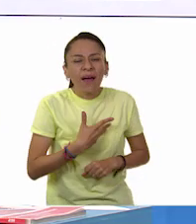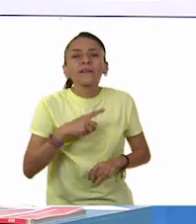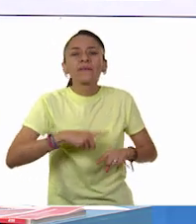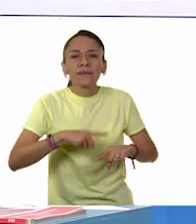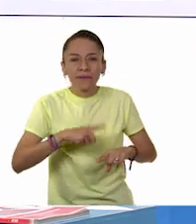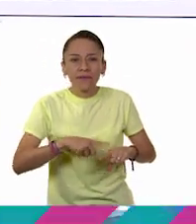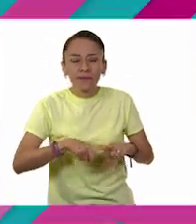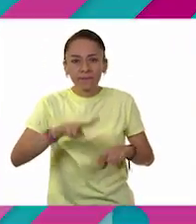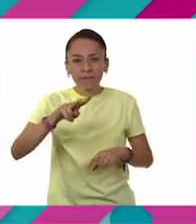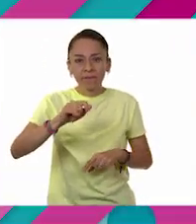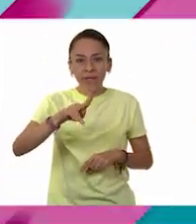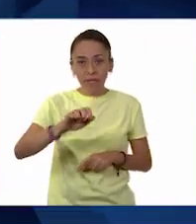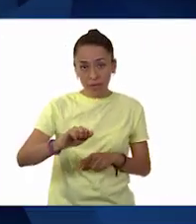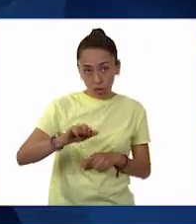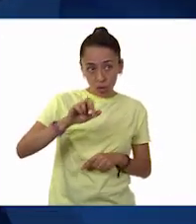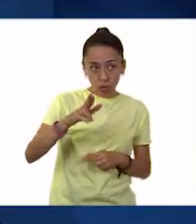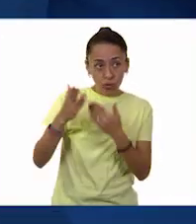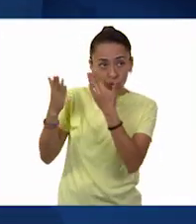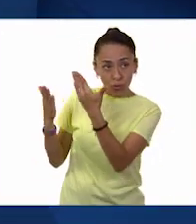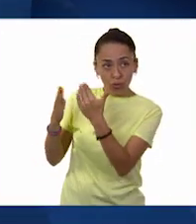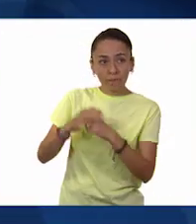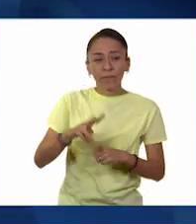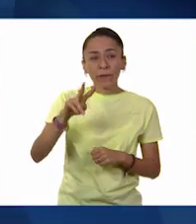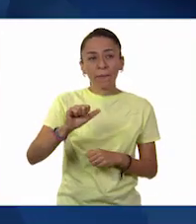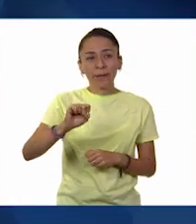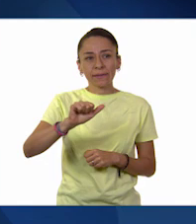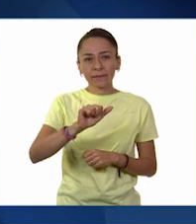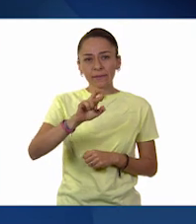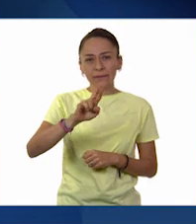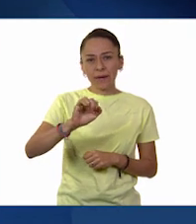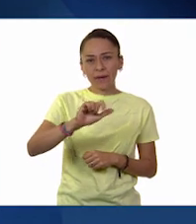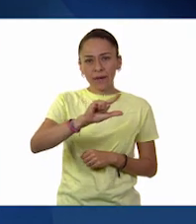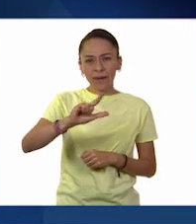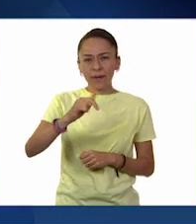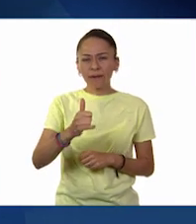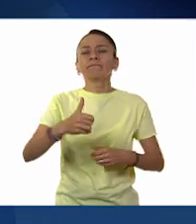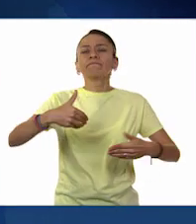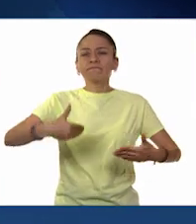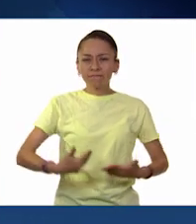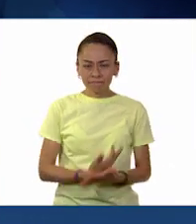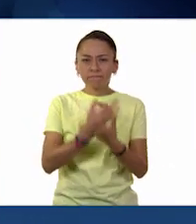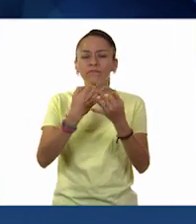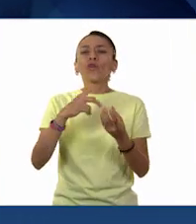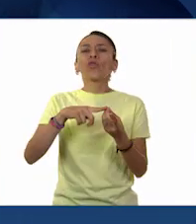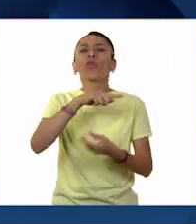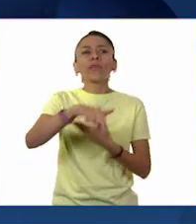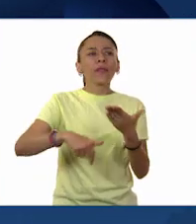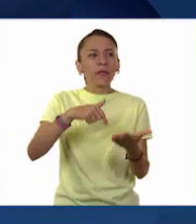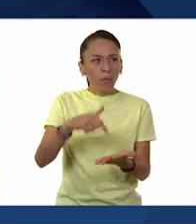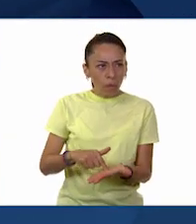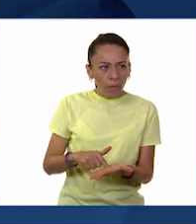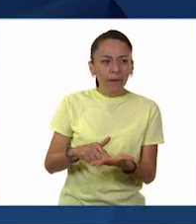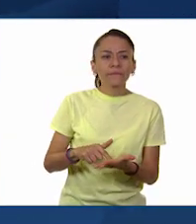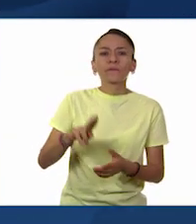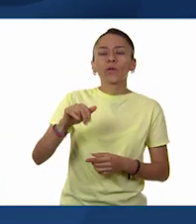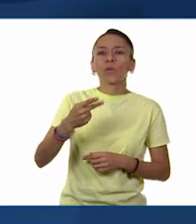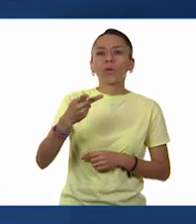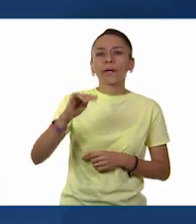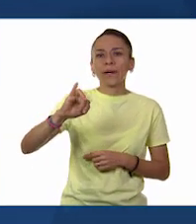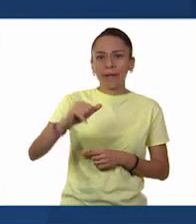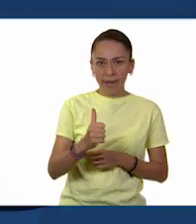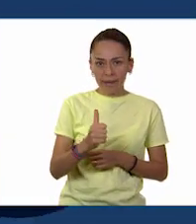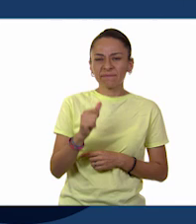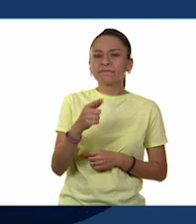artista Víctor Vasarely, que nació en Hungría. Fue uno de los fundadores de un movimiento artístico llamado Op